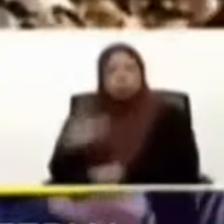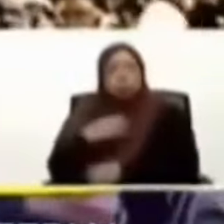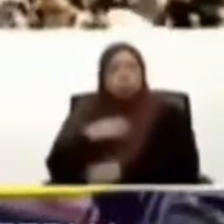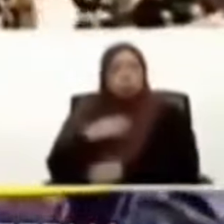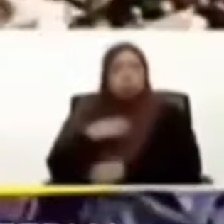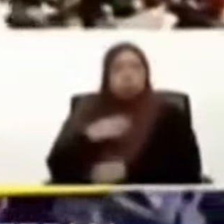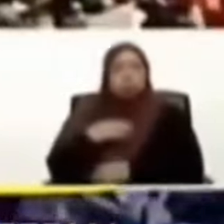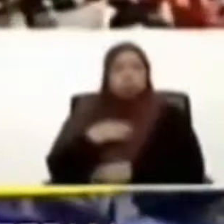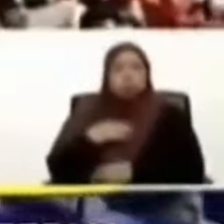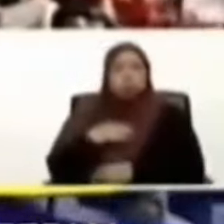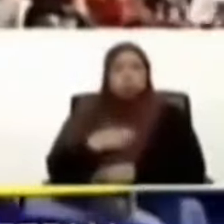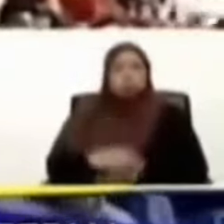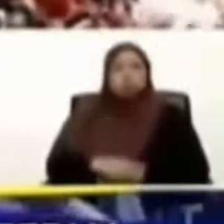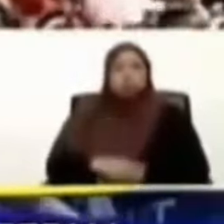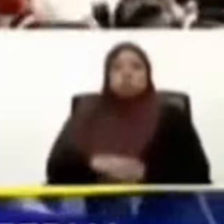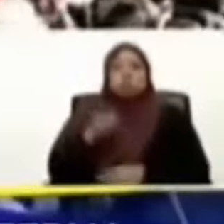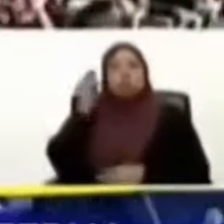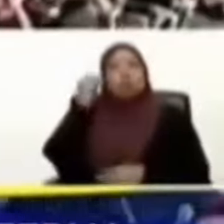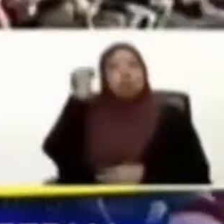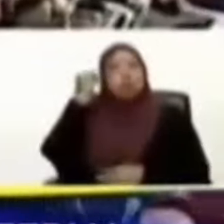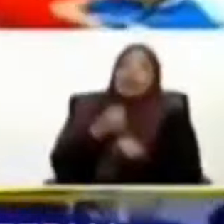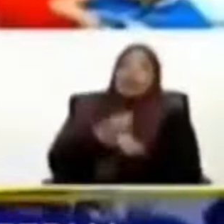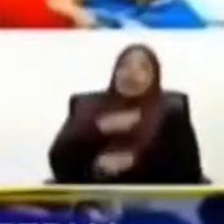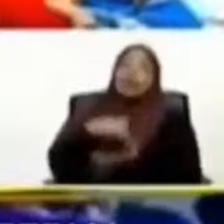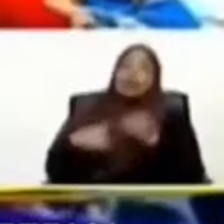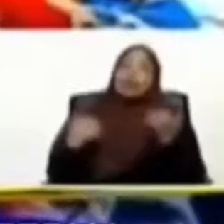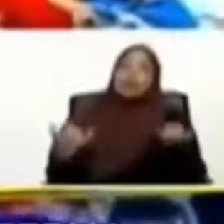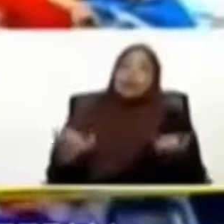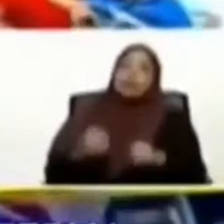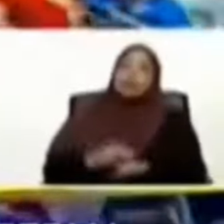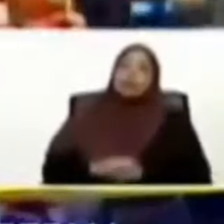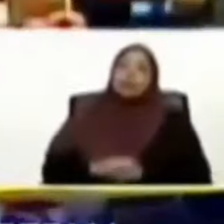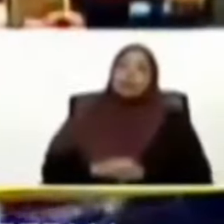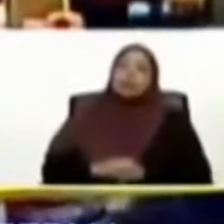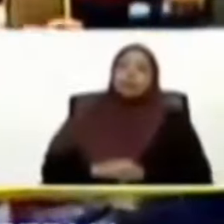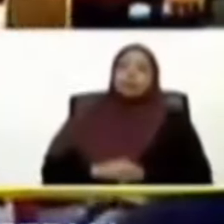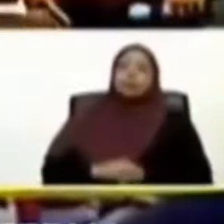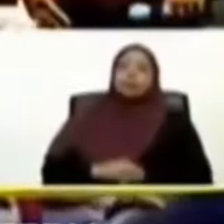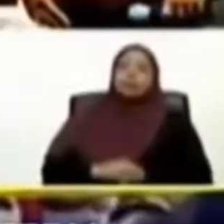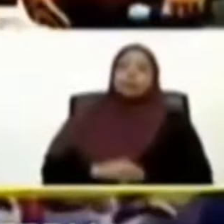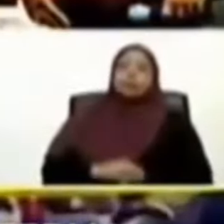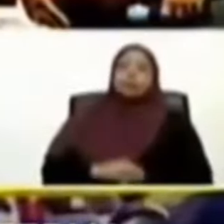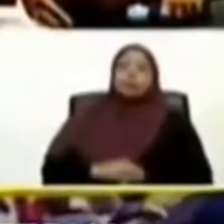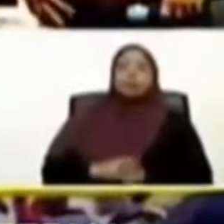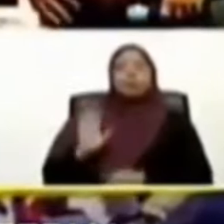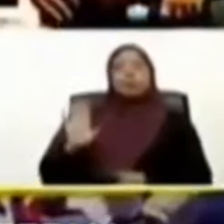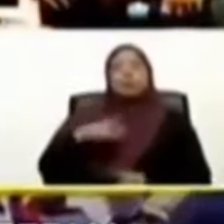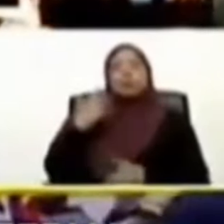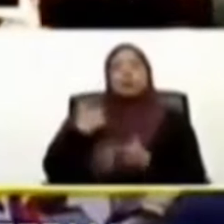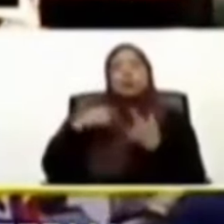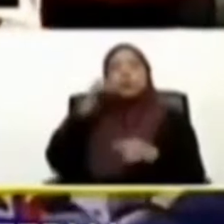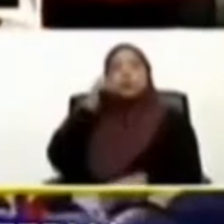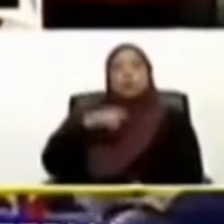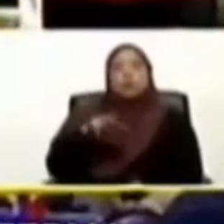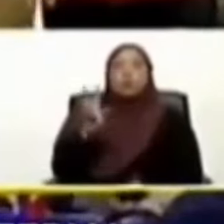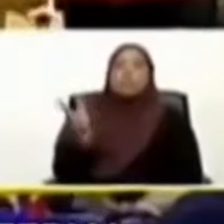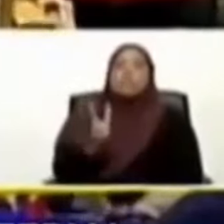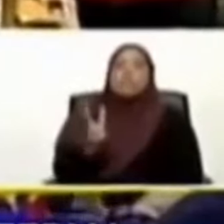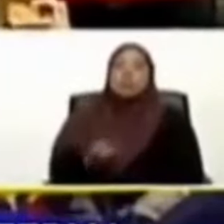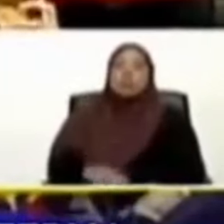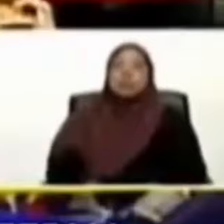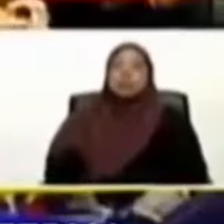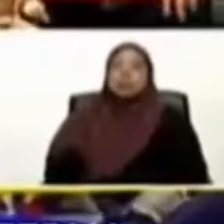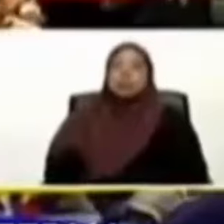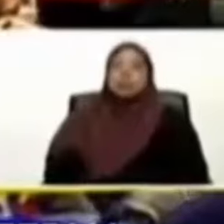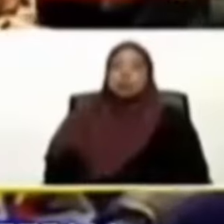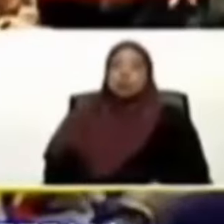el 25% de los votos. Y en la última encuesta que les acabo de anunciar, Edmundo González tiene el